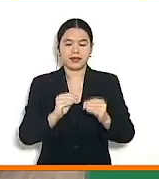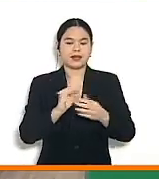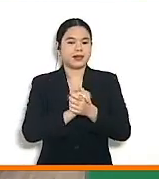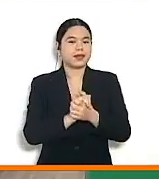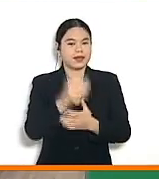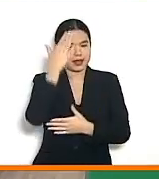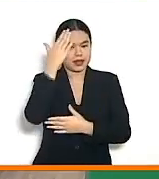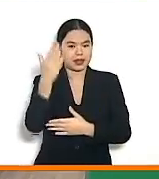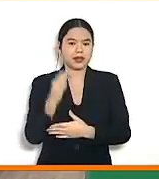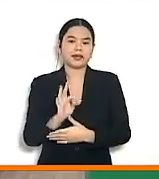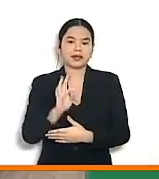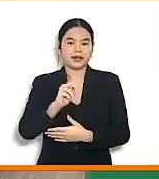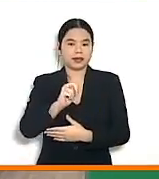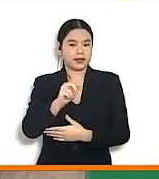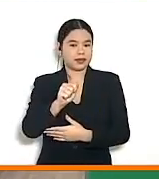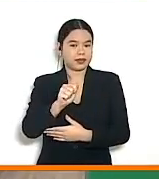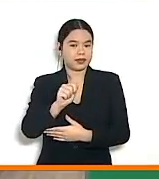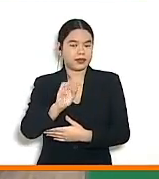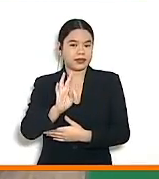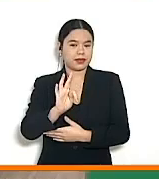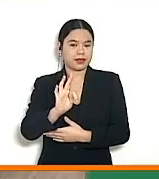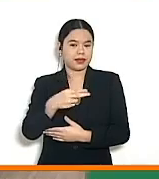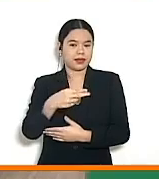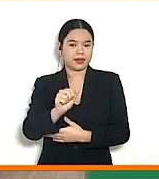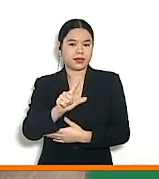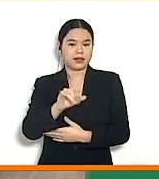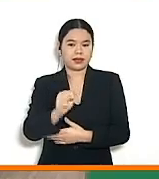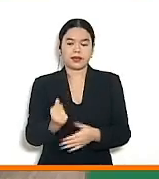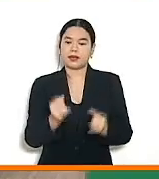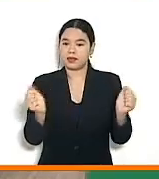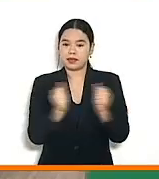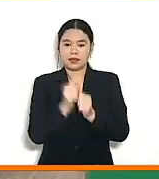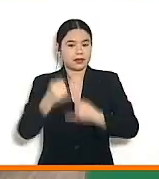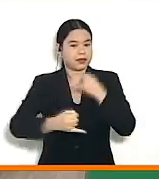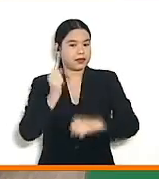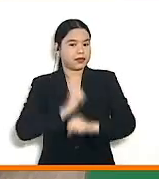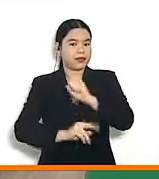te saludo natalia pérez y acompáñame a jugar son premiados